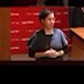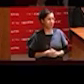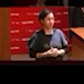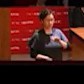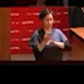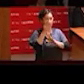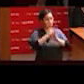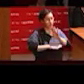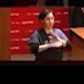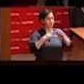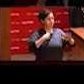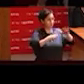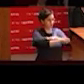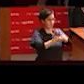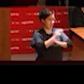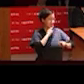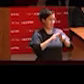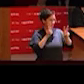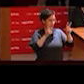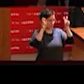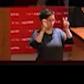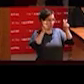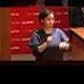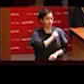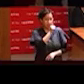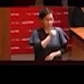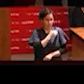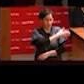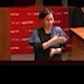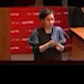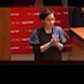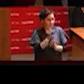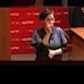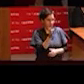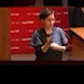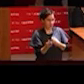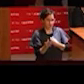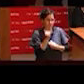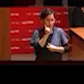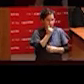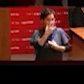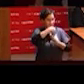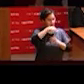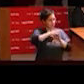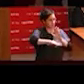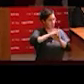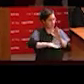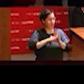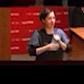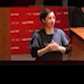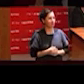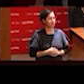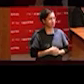programa que se llama programa inserta eh tengo la suerte de que está aquí Fernando conmigo que forma parte de de este programa y está cap